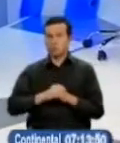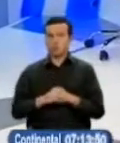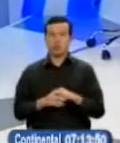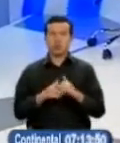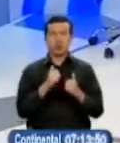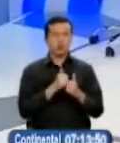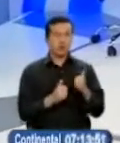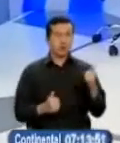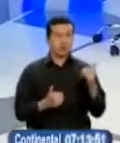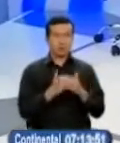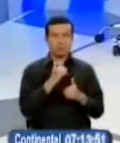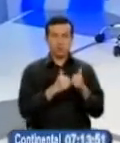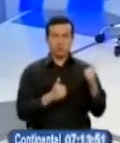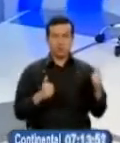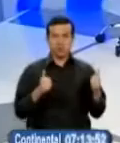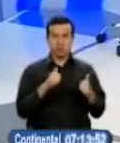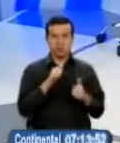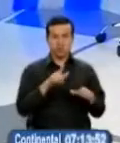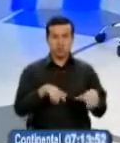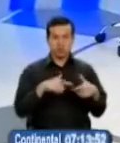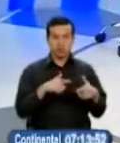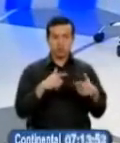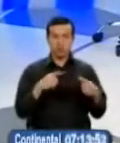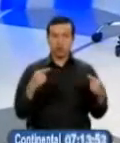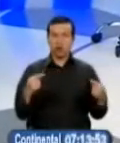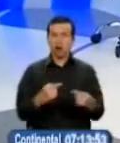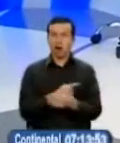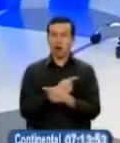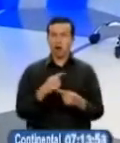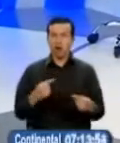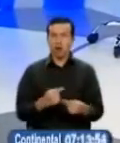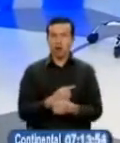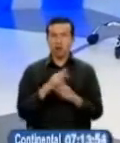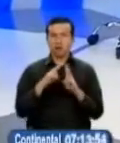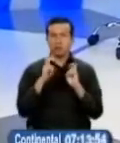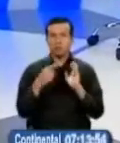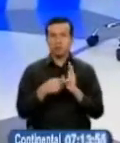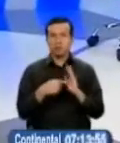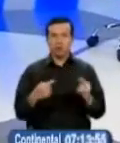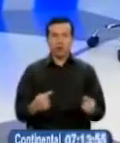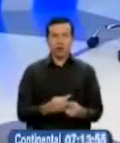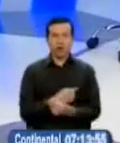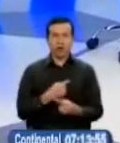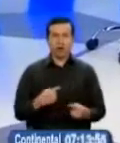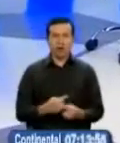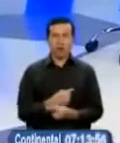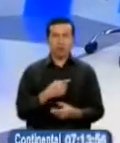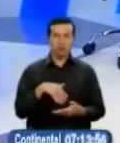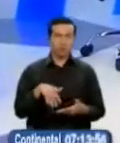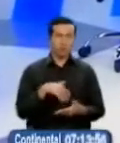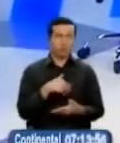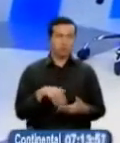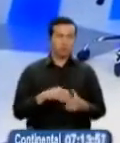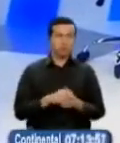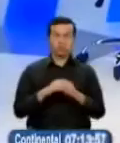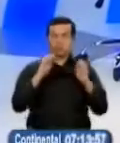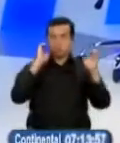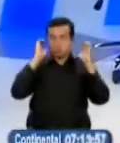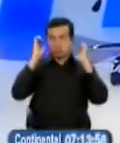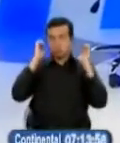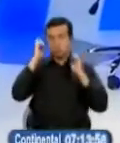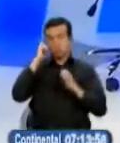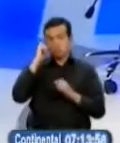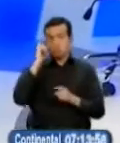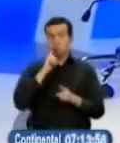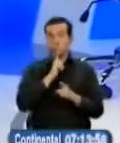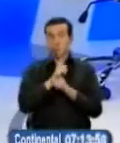el candidato Lenin empiece a entrar en contradicción, por ejemplo, en el tema de impuestos. Cuestionar, bueno, de pronto es estratégico casualmente